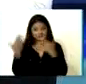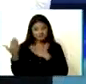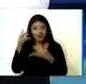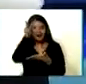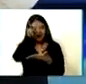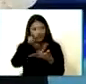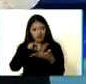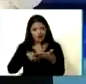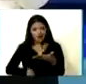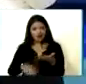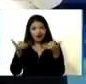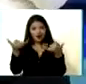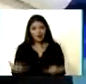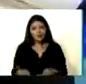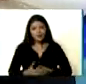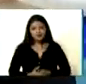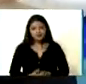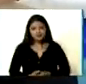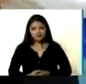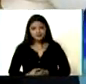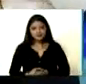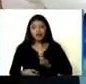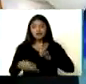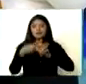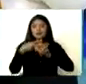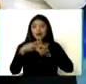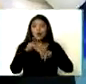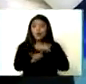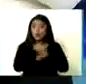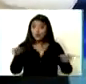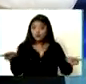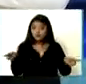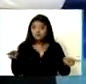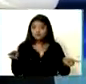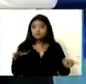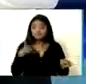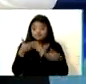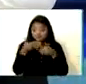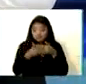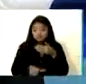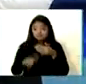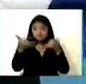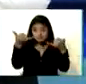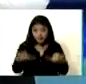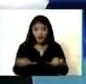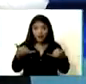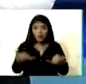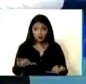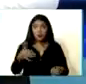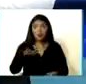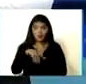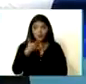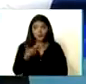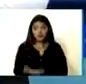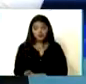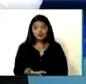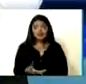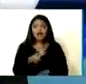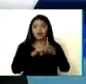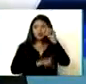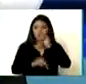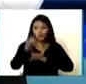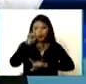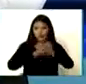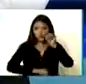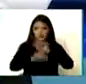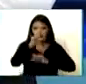de inmediato y a colocar también la etiqueta para que usted a partir de este momento pueda posicionarla en la cuenta en Twitter.